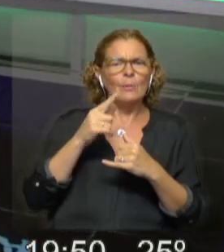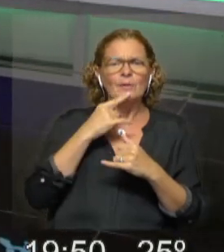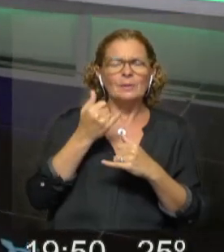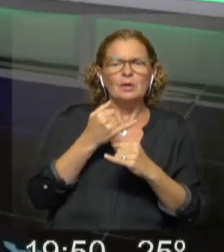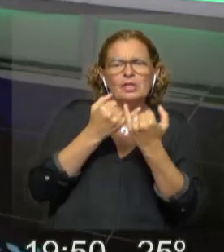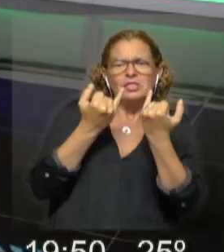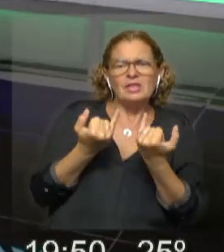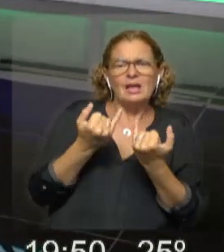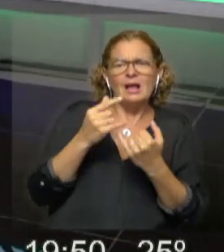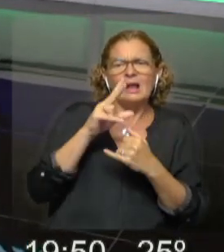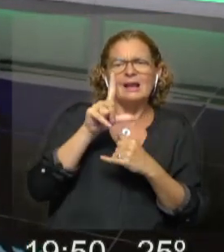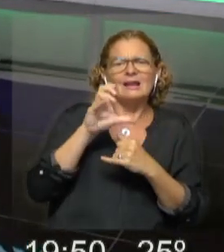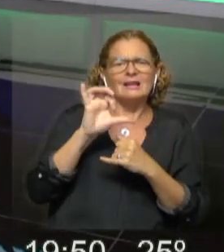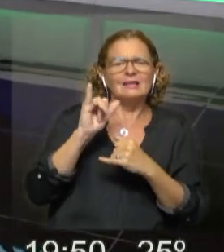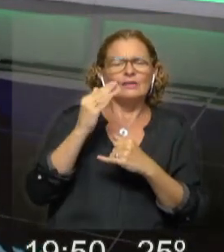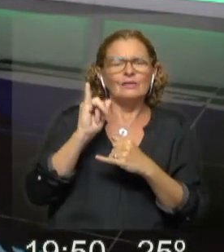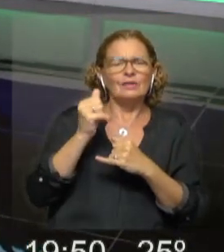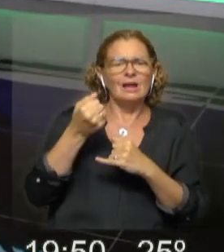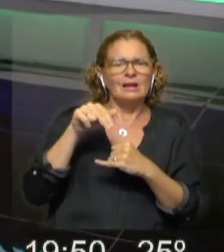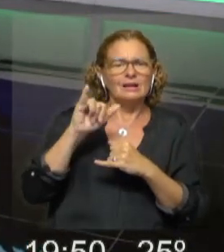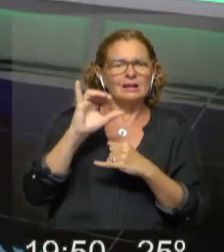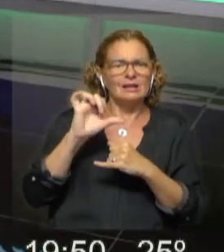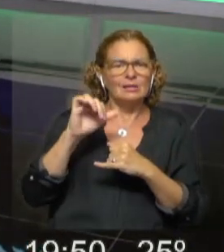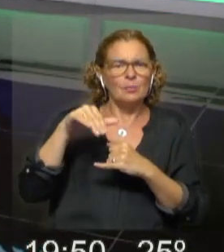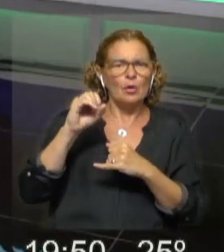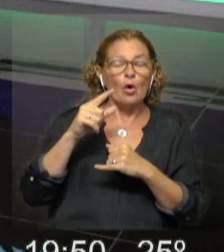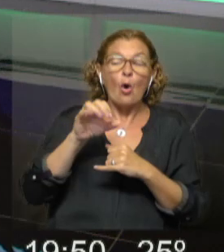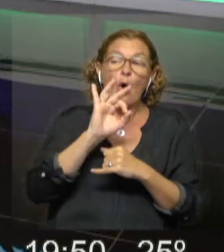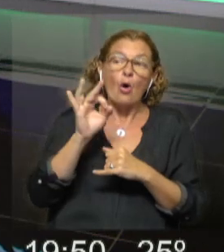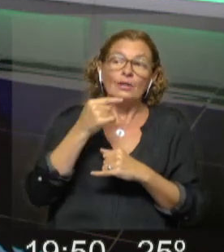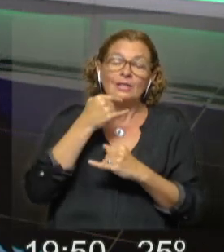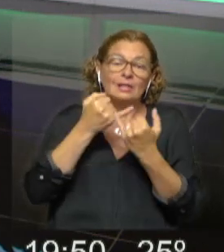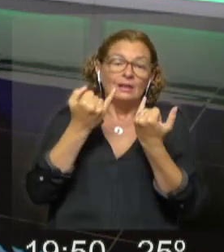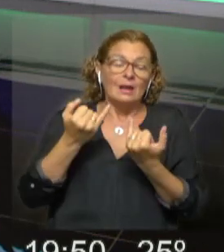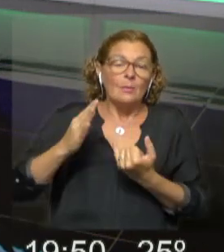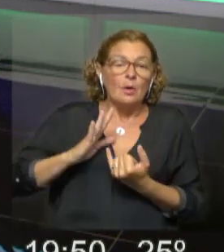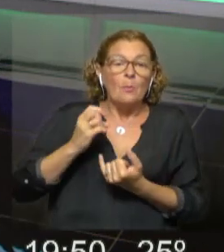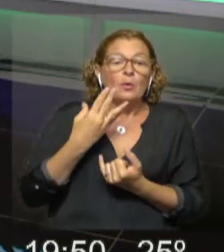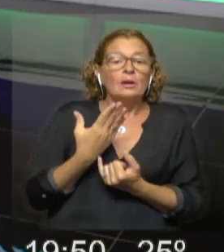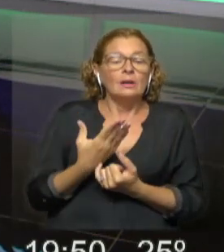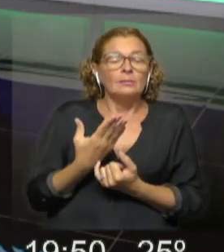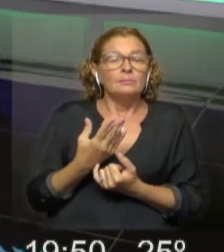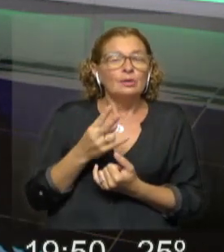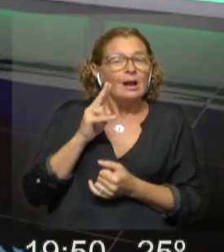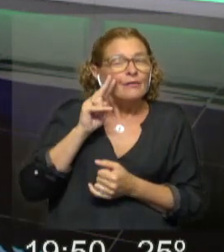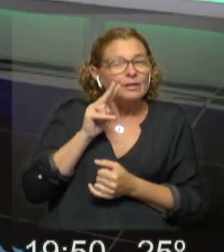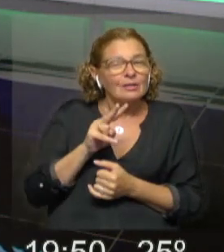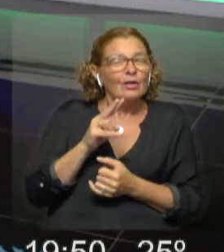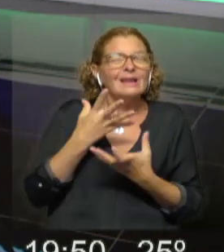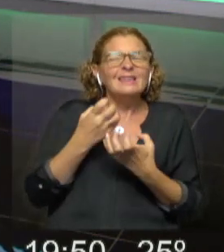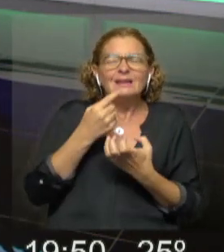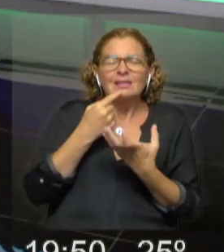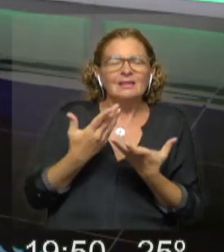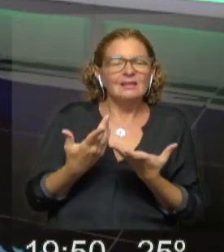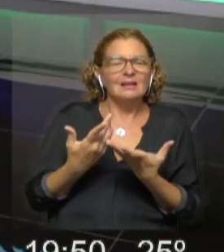ejemplo, o como en el caso del Día de la Mujer, que es el Día de la Mujer? Bueno, es porque la visibilidad justamente es lo que